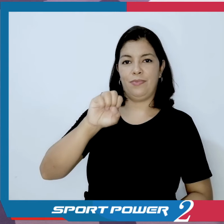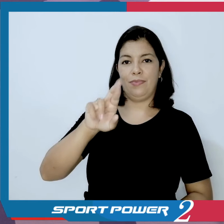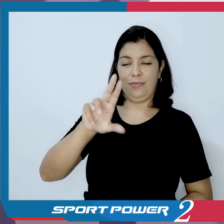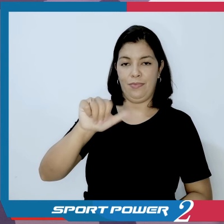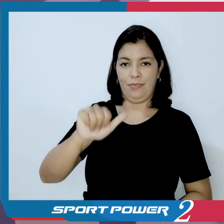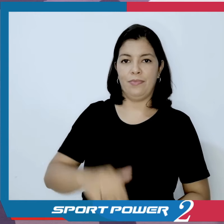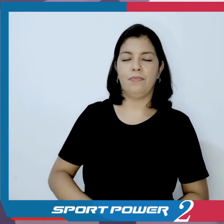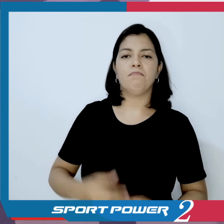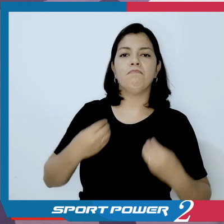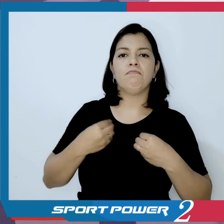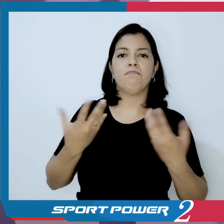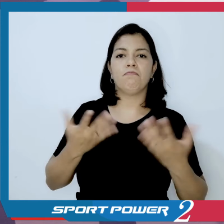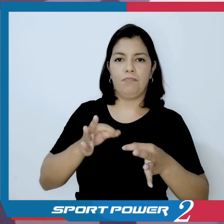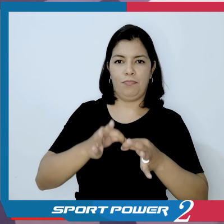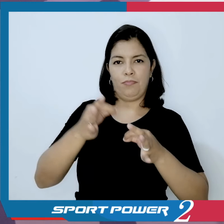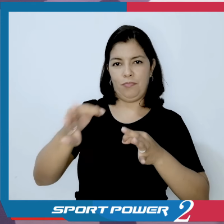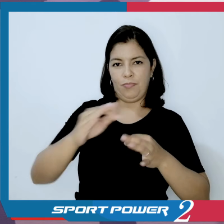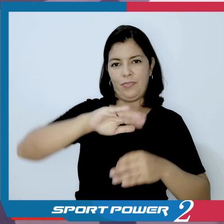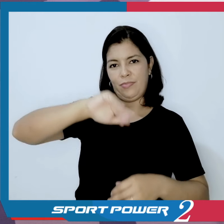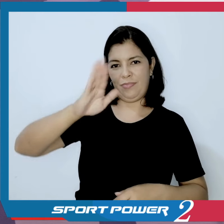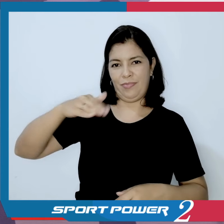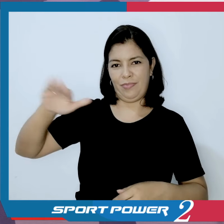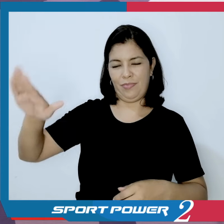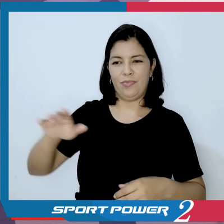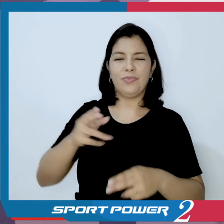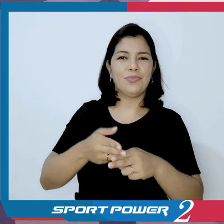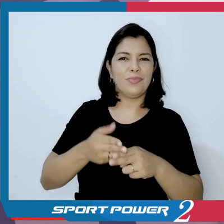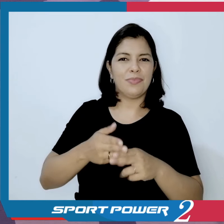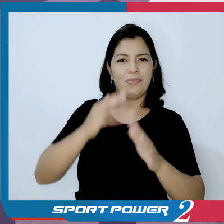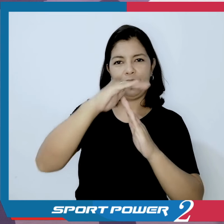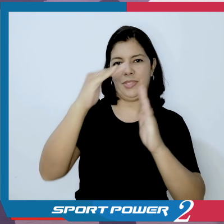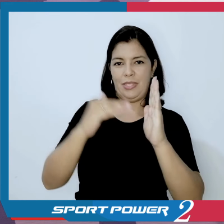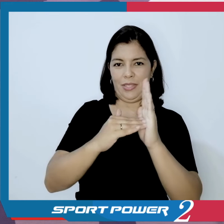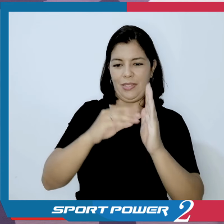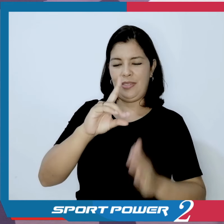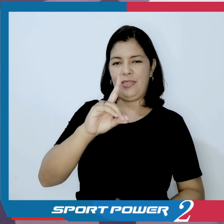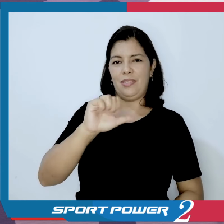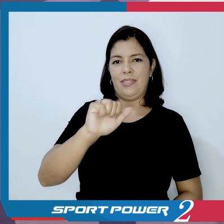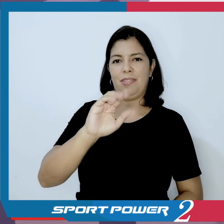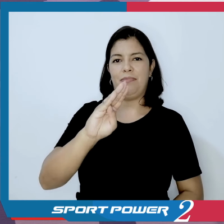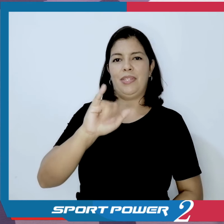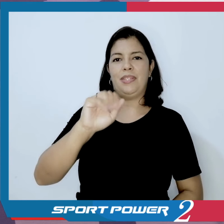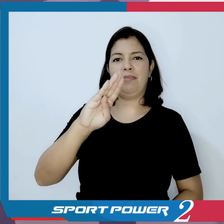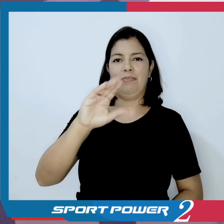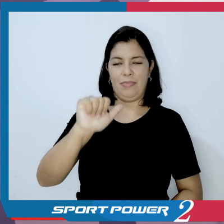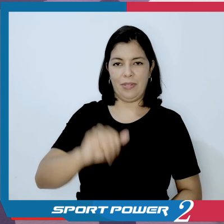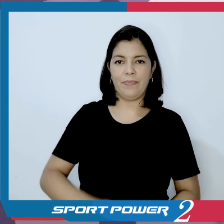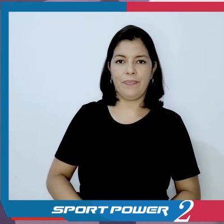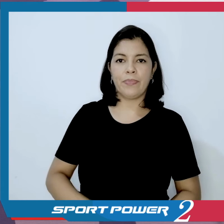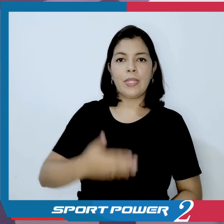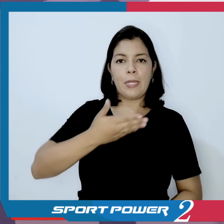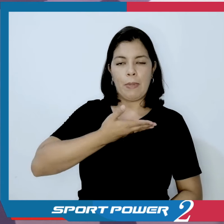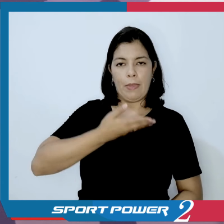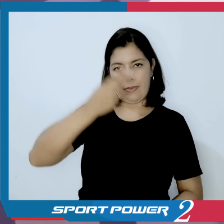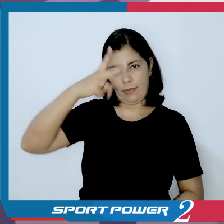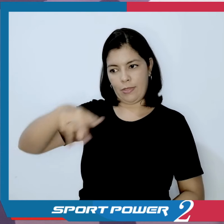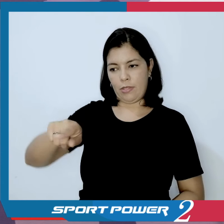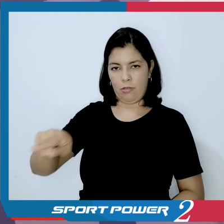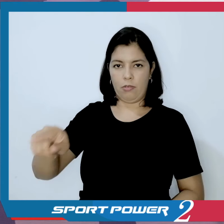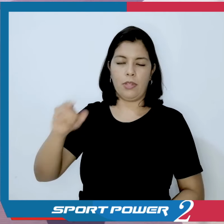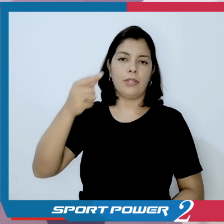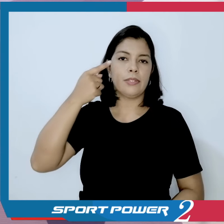Correa, vivo en Dabeiba, Antioquia. Soy madre de Andrés Holguín, un joven con